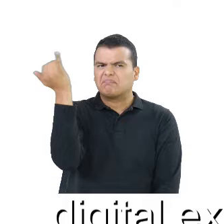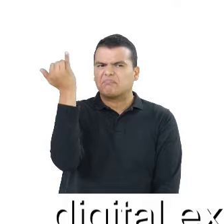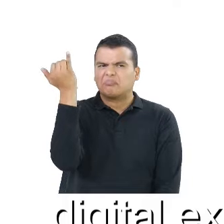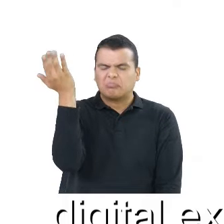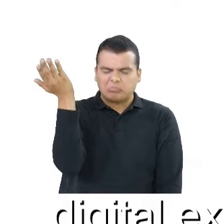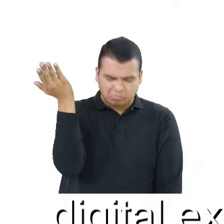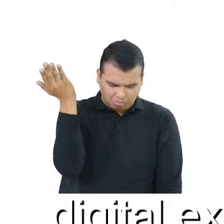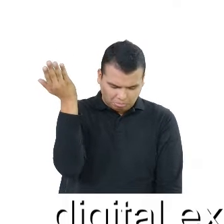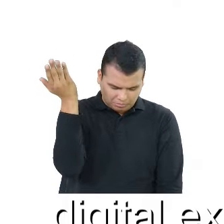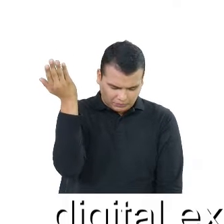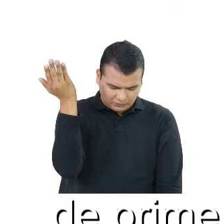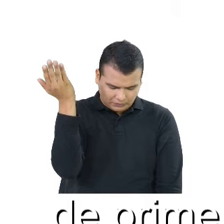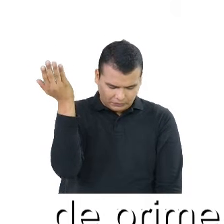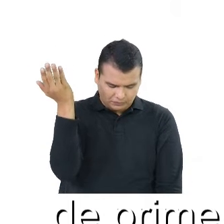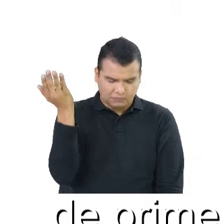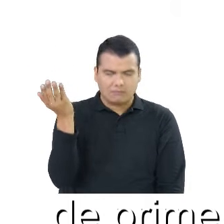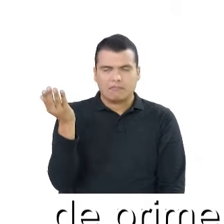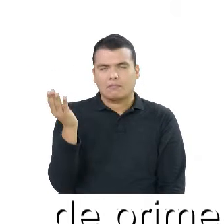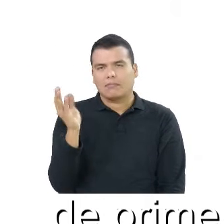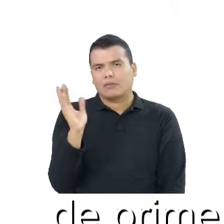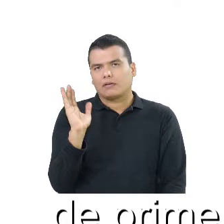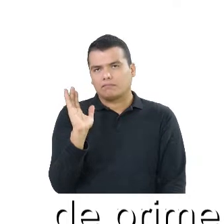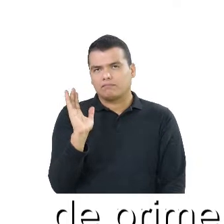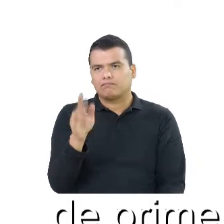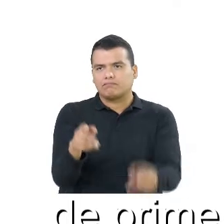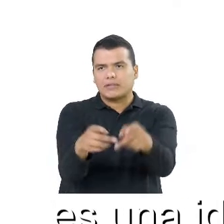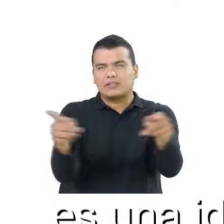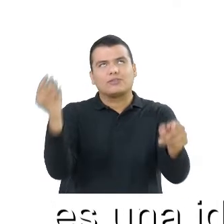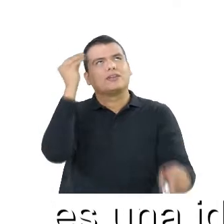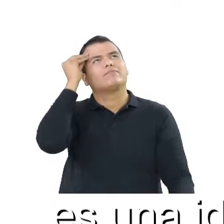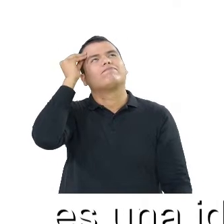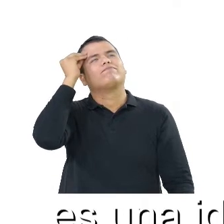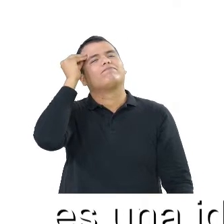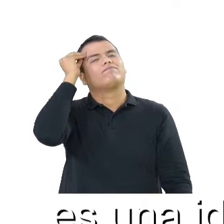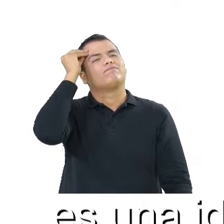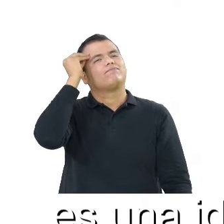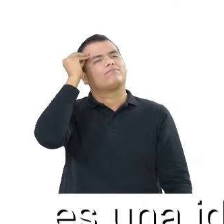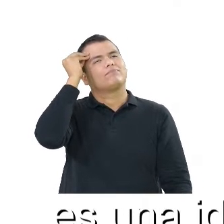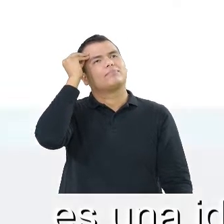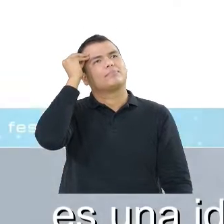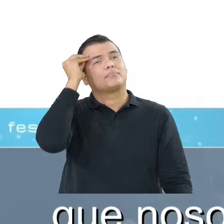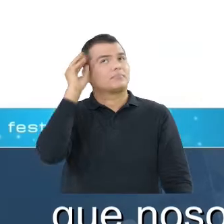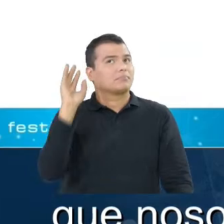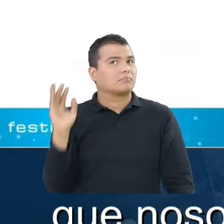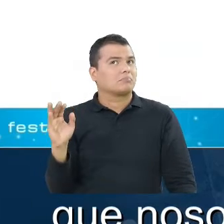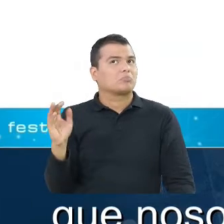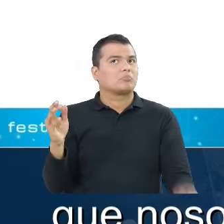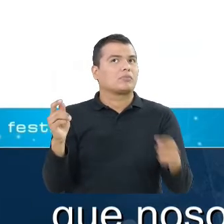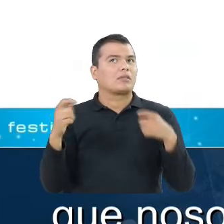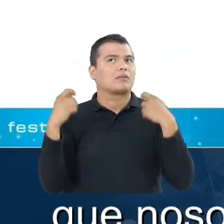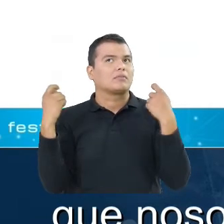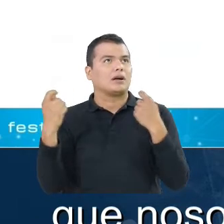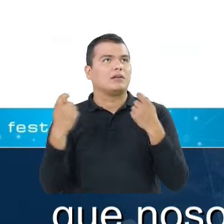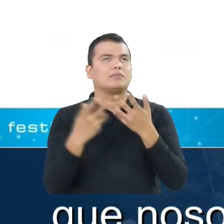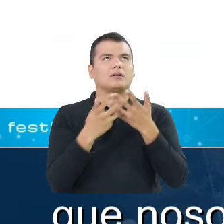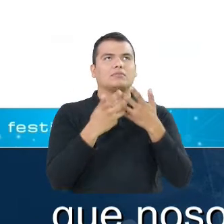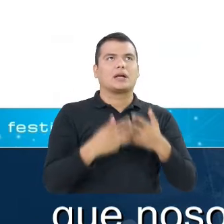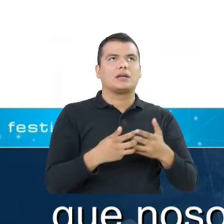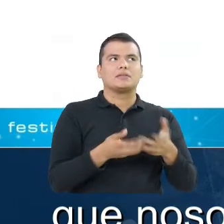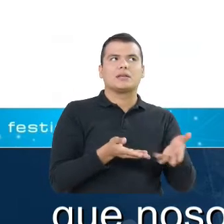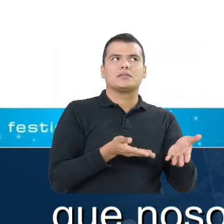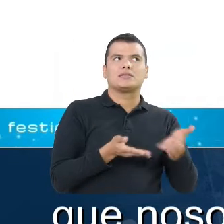Una idea es todo aquello lo que nosotros los soñadores tenemos todo el tiempo y es ese posible negocio, ese posible servicio, ese